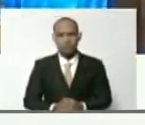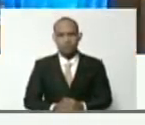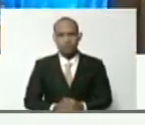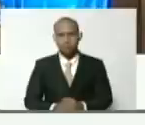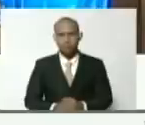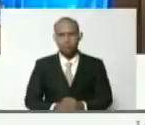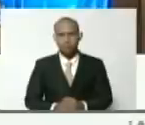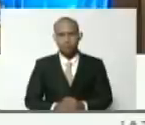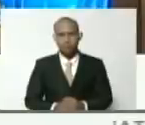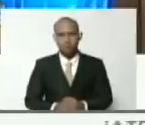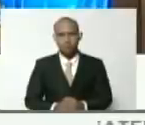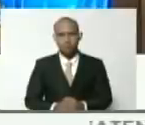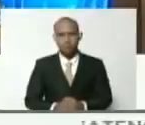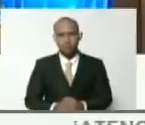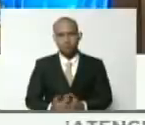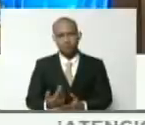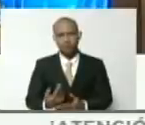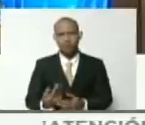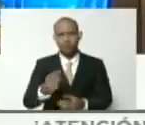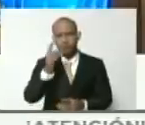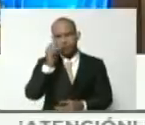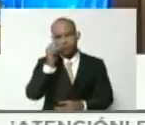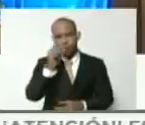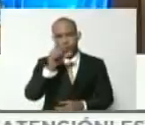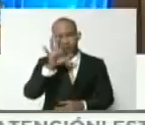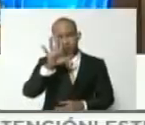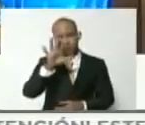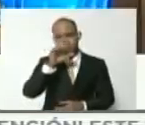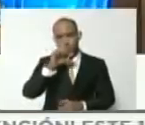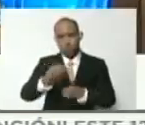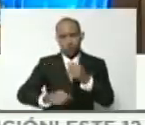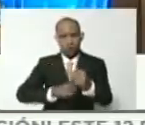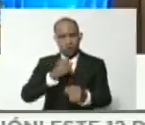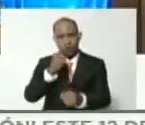para quien en estos casi 5 años